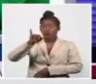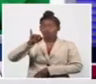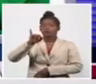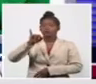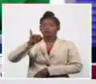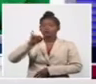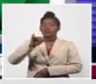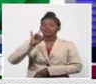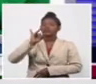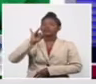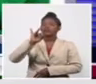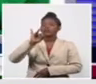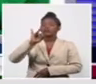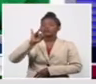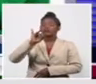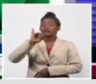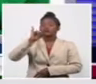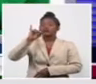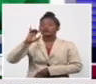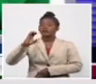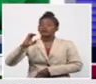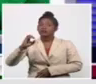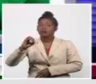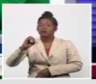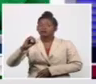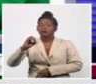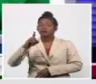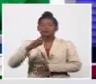760, estamos hablando del